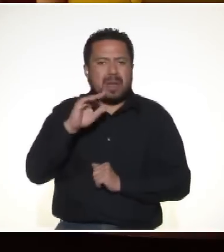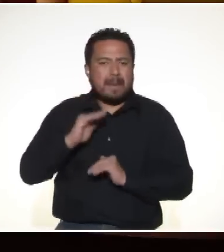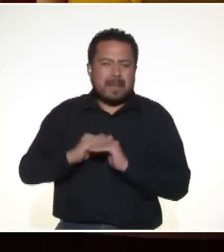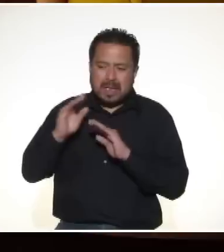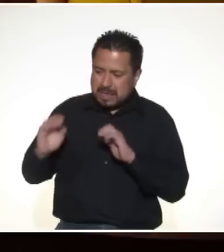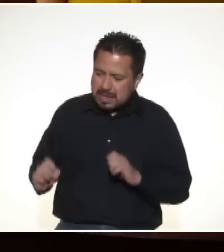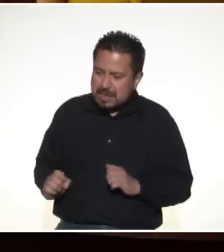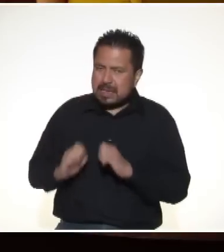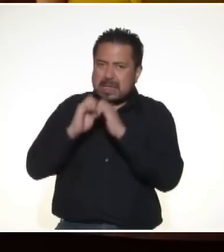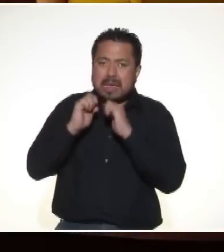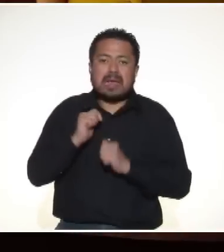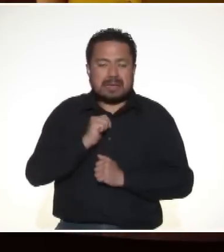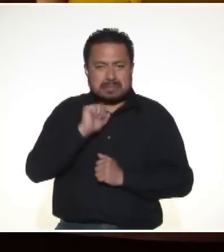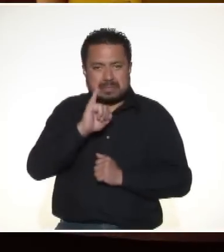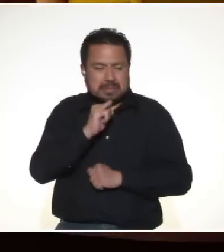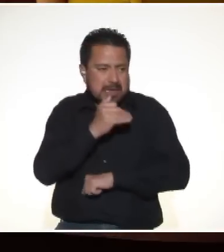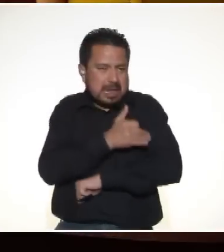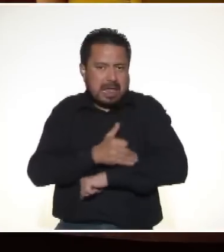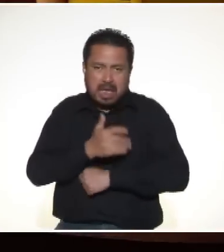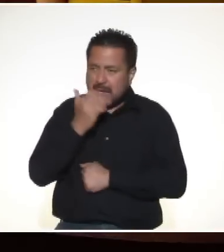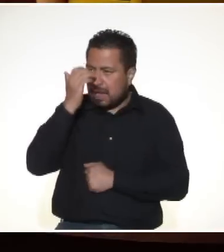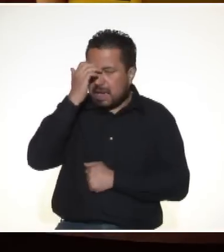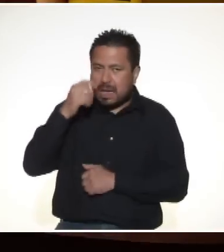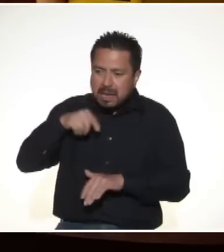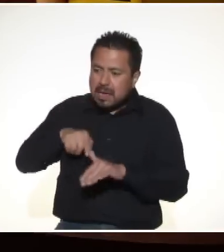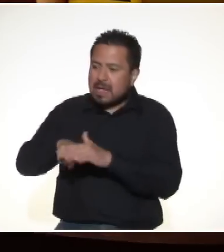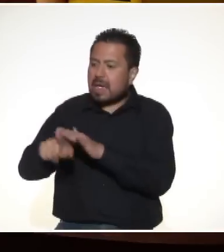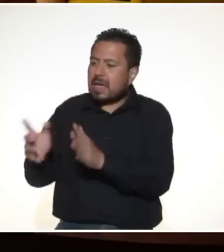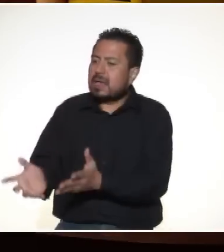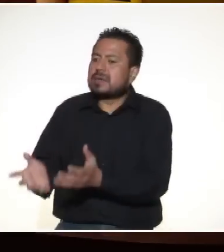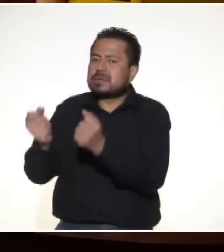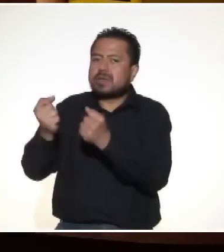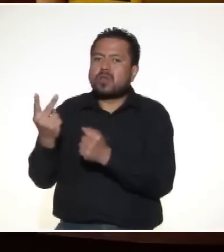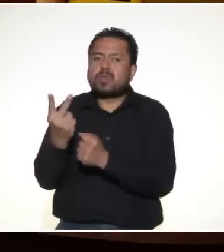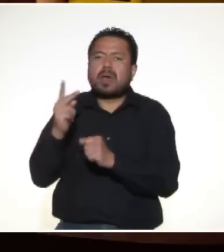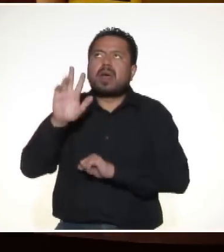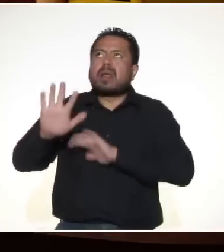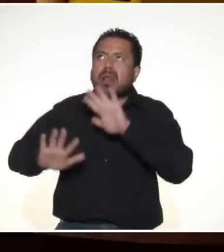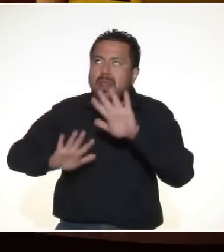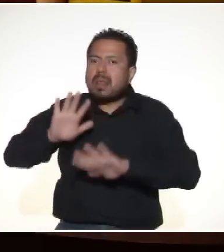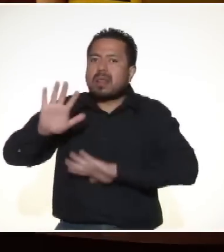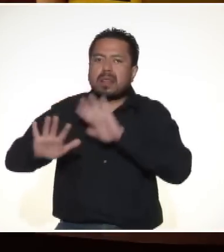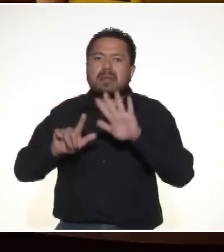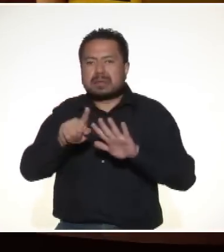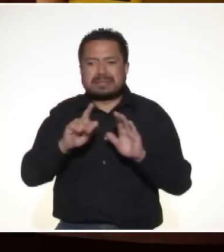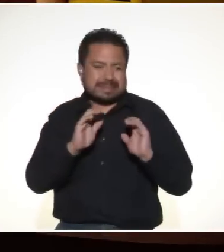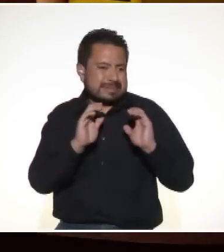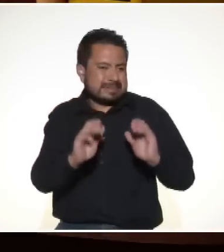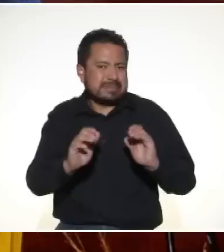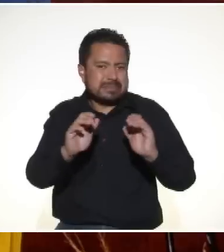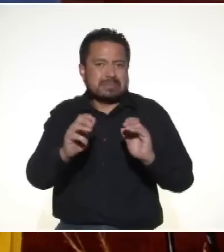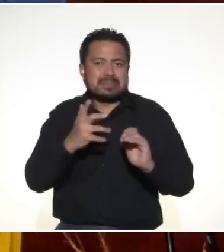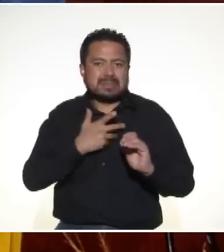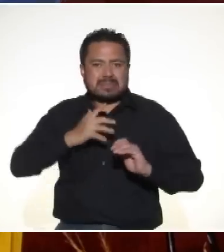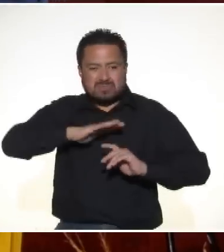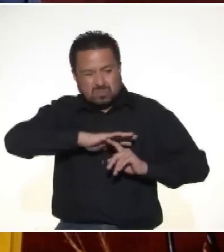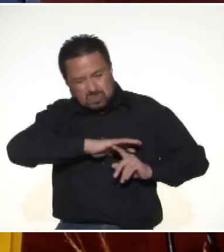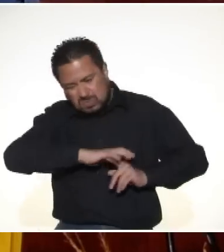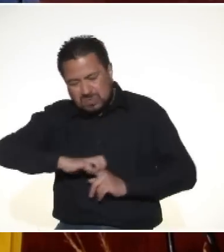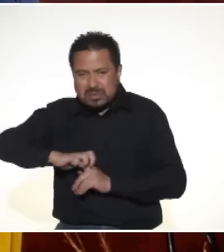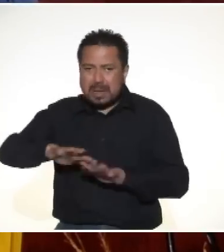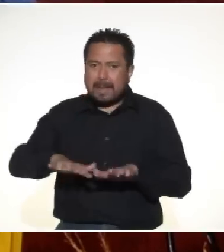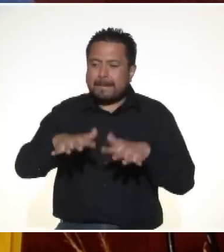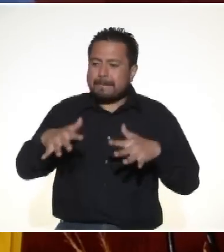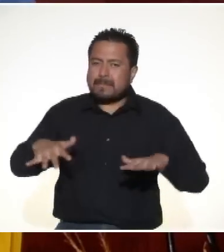riesgo. También yo conozco un caso familiar que alguien que se metió a salvar a alguien, se ahogaron los dos. Entonces, cuidado también donde hay corrientes. Normalmente en las